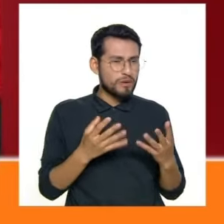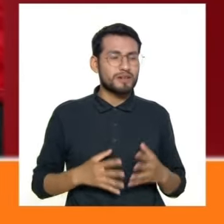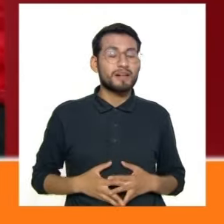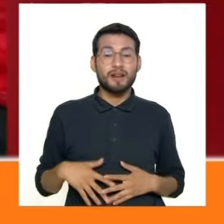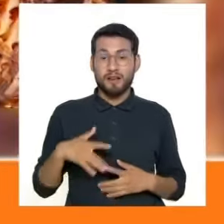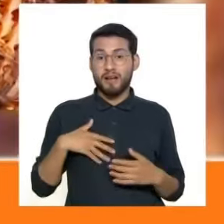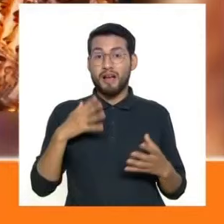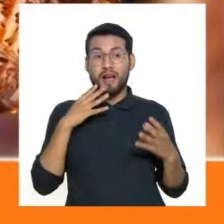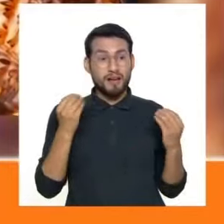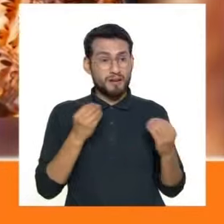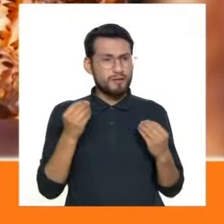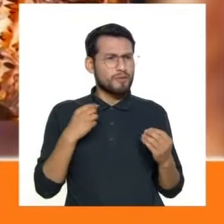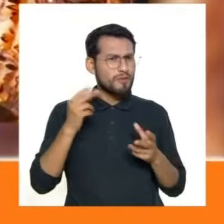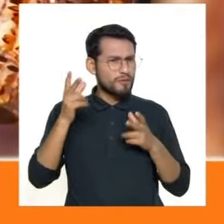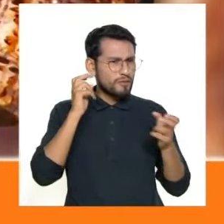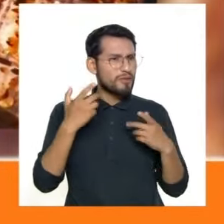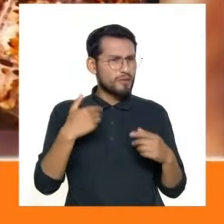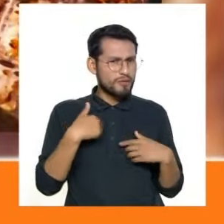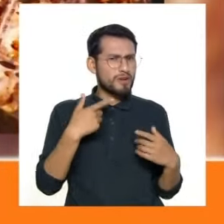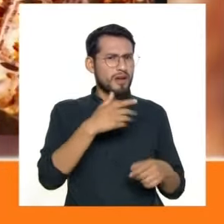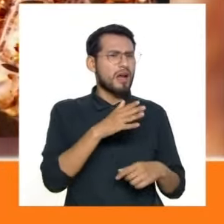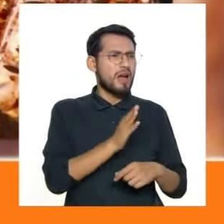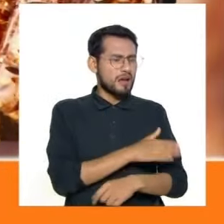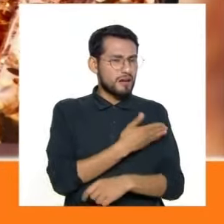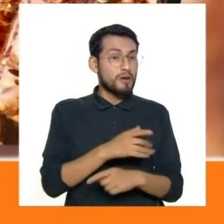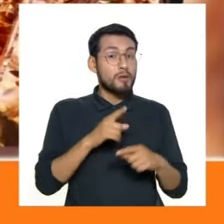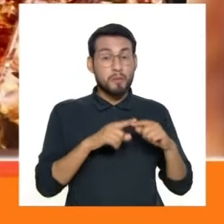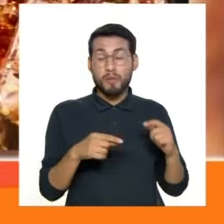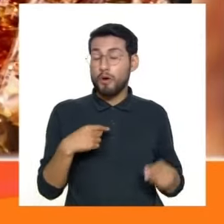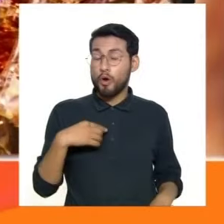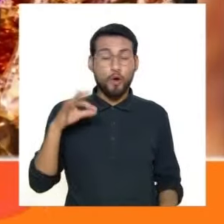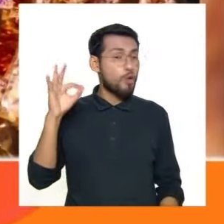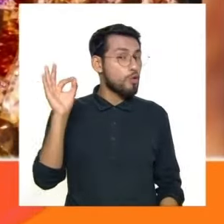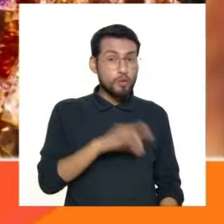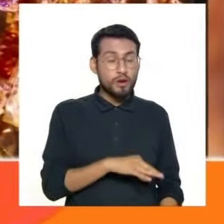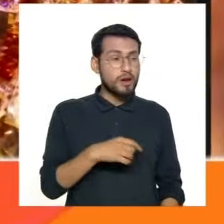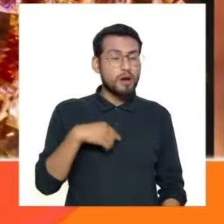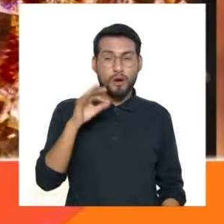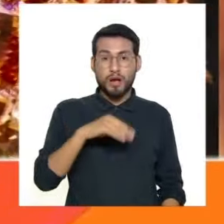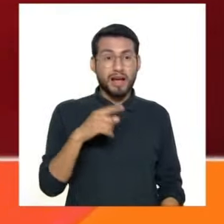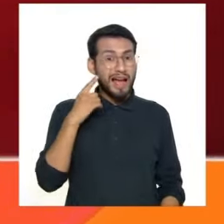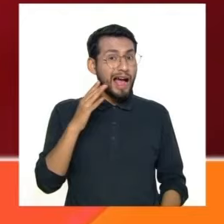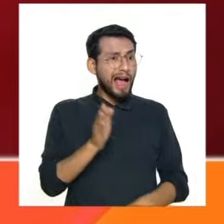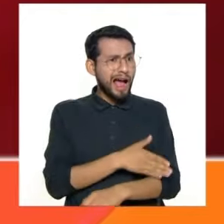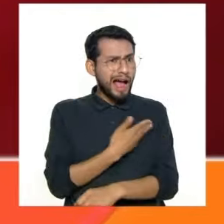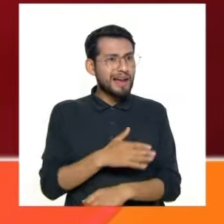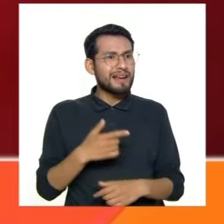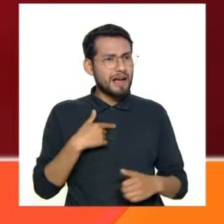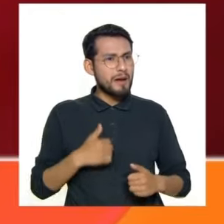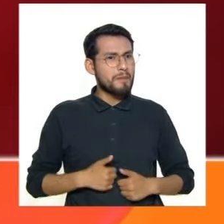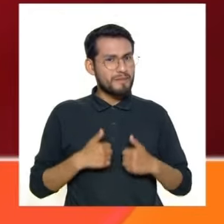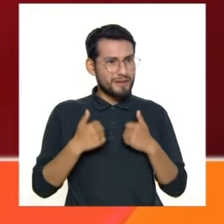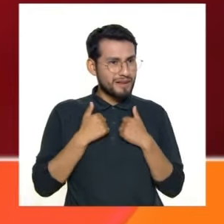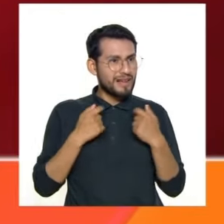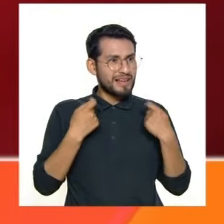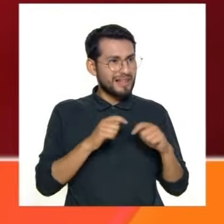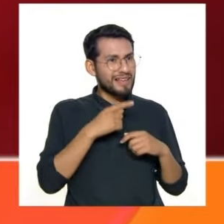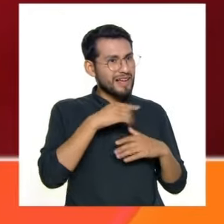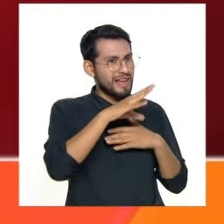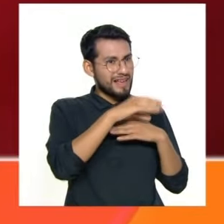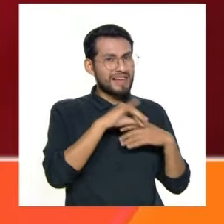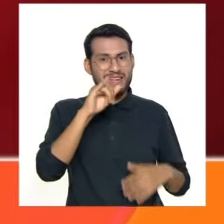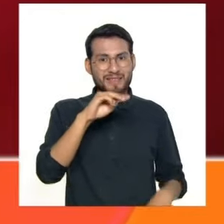adolescente ya había escuchado alguna de sus de sus producciones pero yo nunca pensé que iba a poder cantar alguna vez en mi vida alguna canción